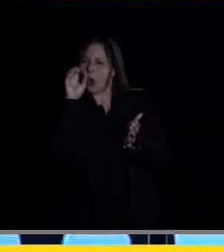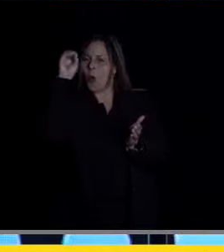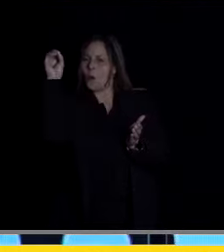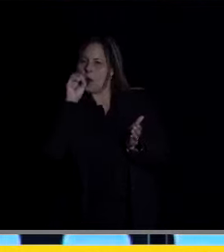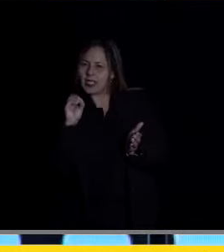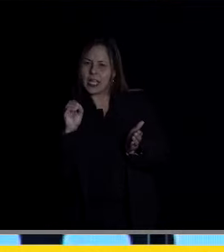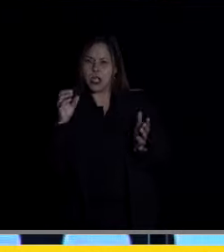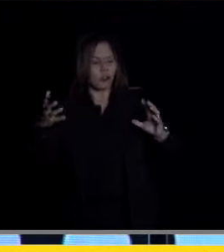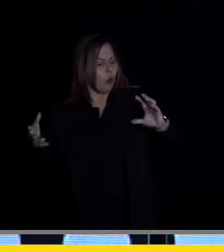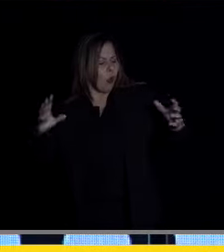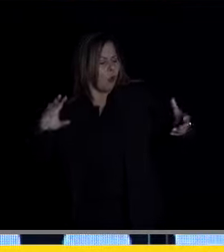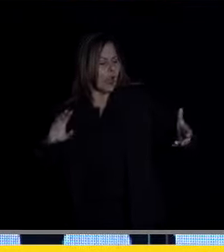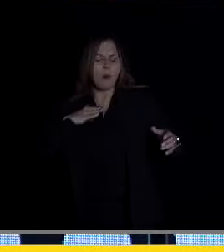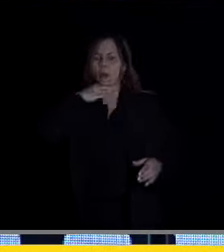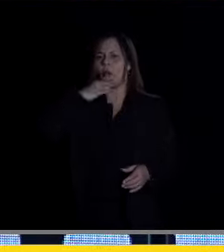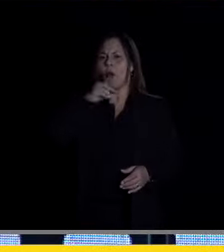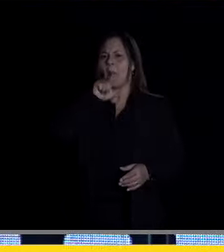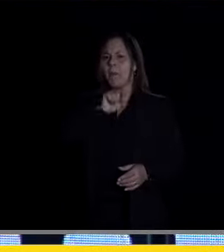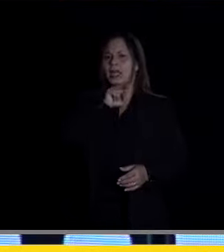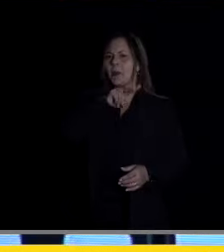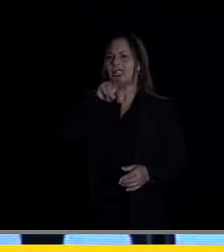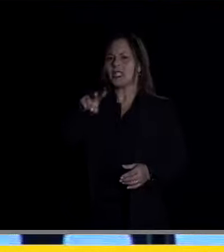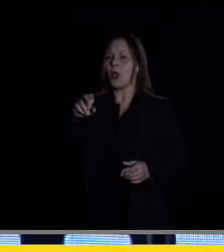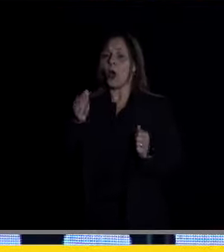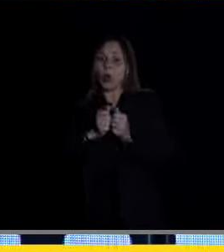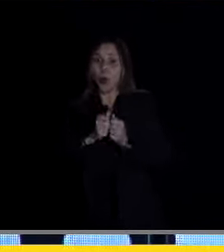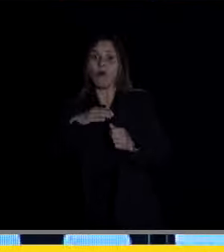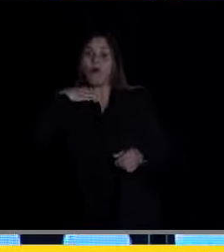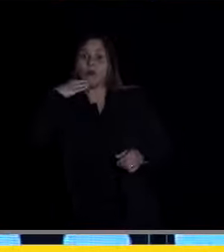60.5% si comparamos octubre del 2022 con octubre del 2011.